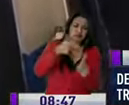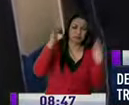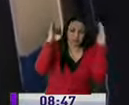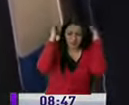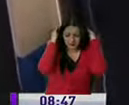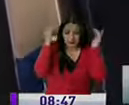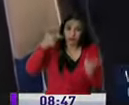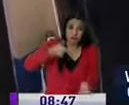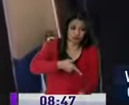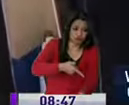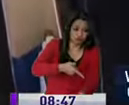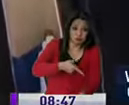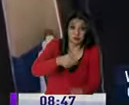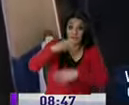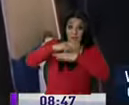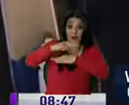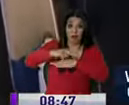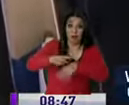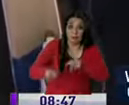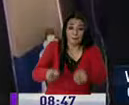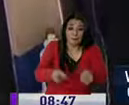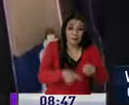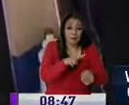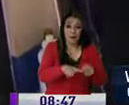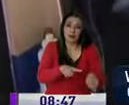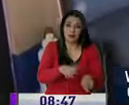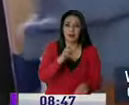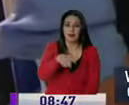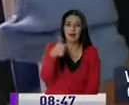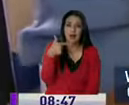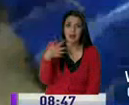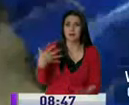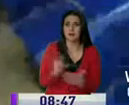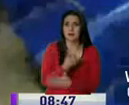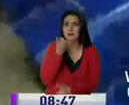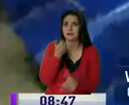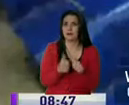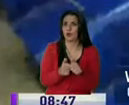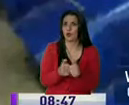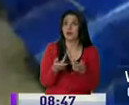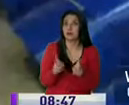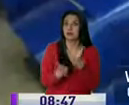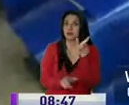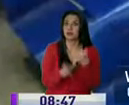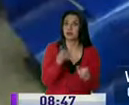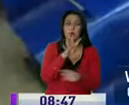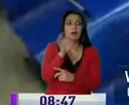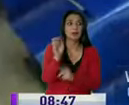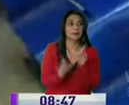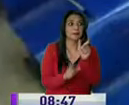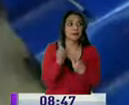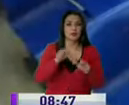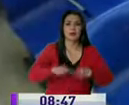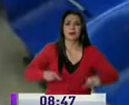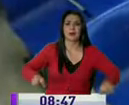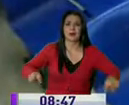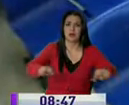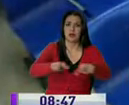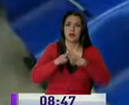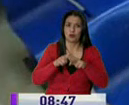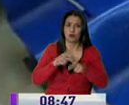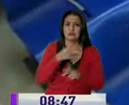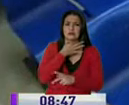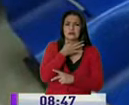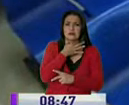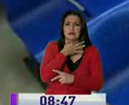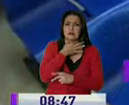dicen que nos pongamos boca abajo y nos quitaron el arma, se nos llevaron los celulares. Habían usuarios, habían casi como unas 40 personas y se pusieron